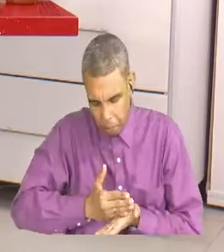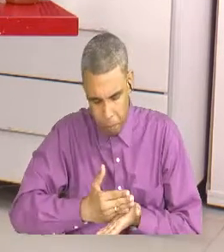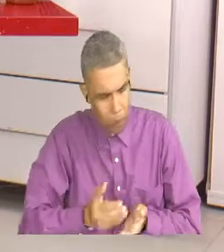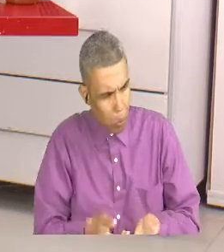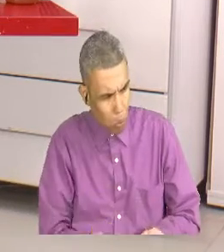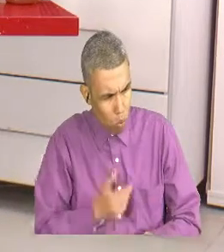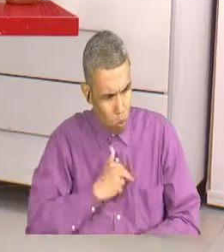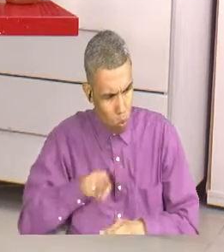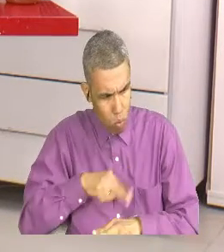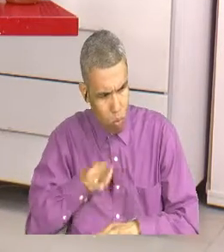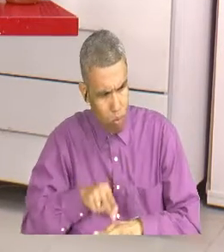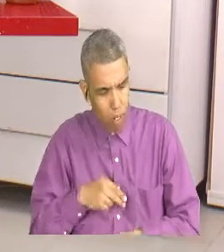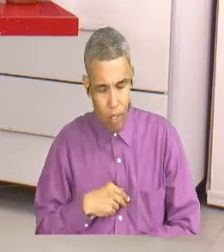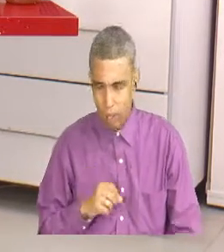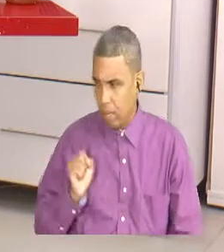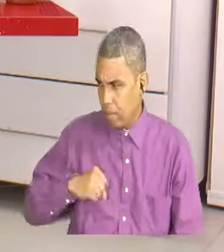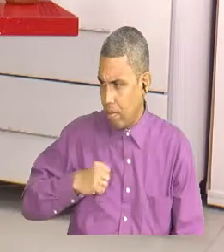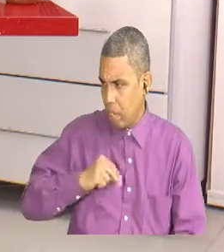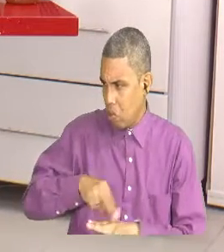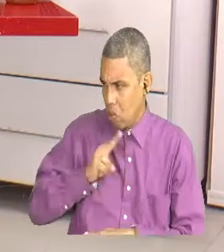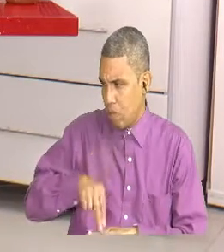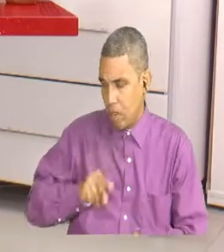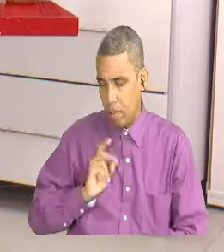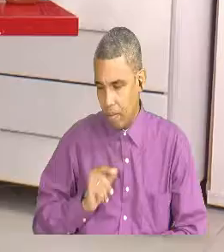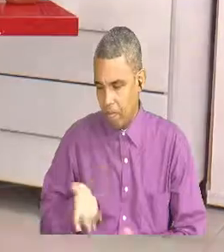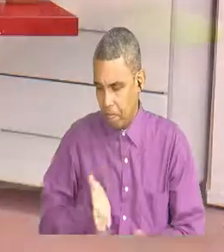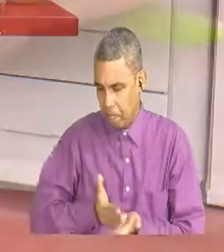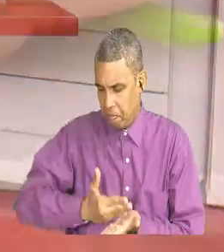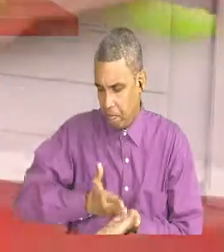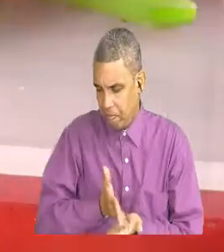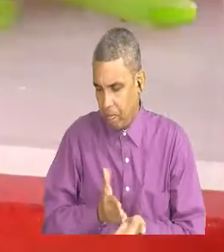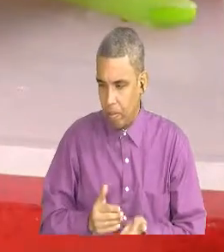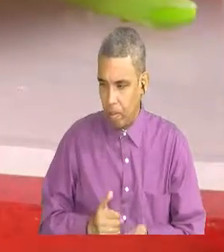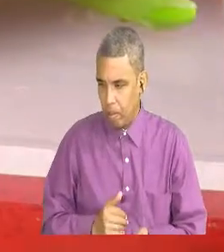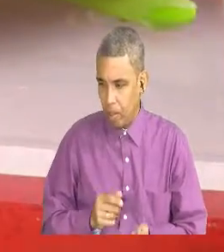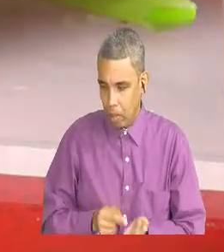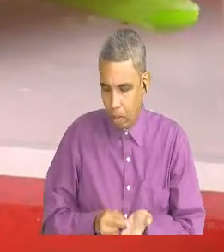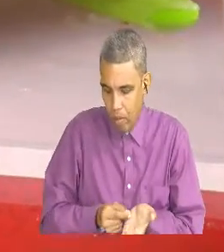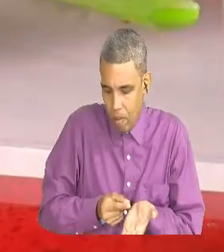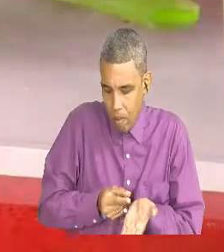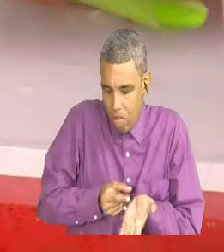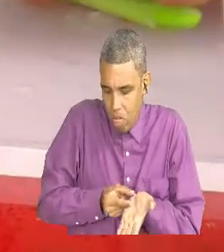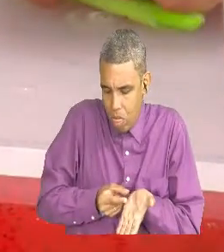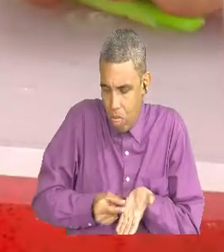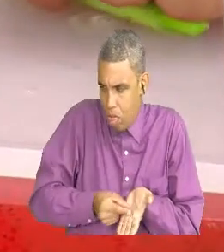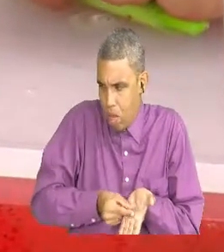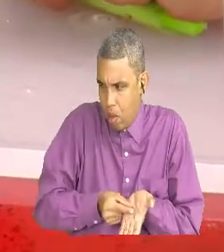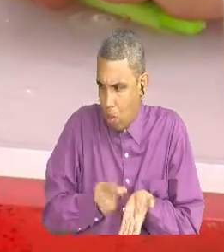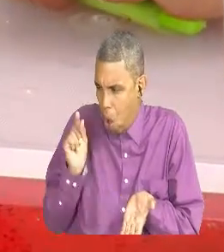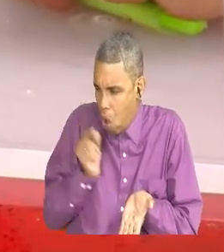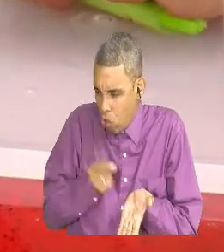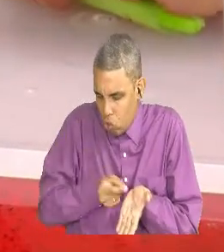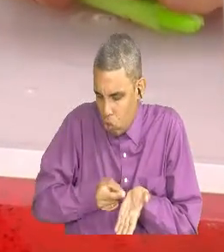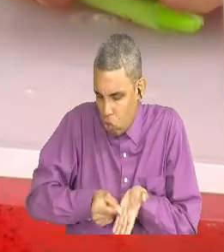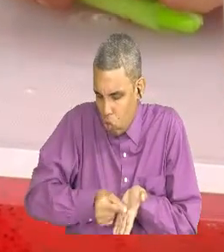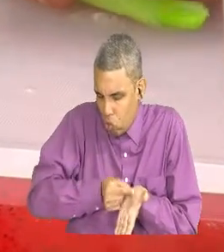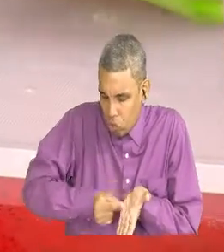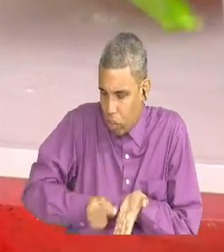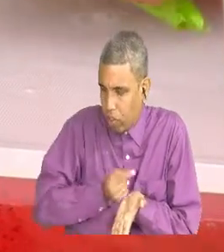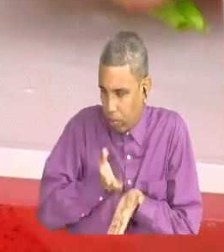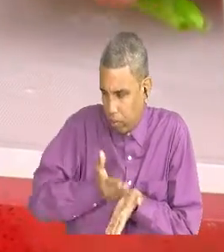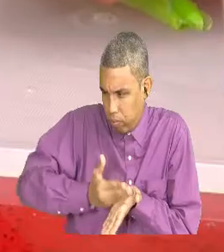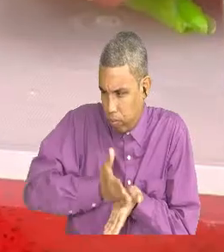casa? Sí, como se hace en casa para un guisito. Vale. Que no quede tan gruesa, que quede lo más fino posible. Bueno, cuando se